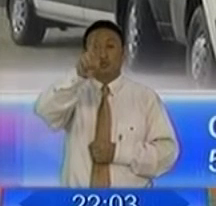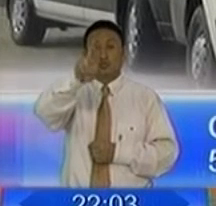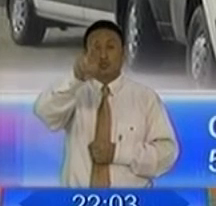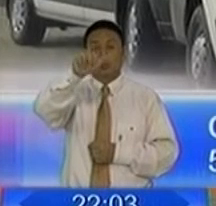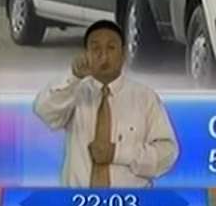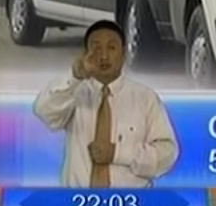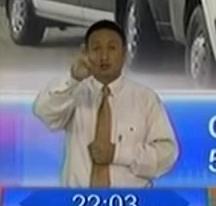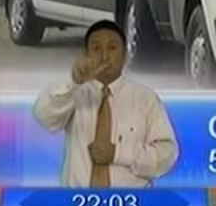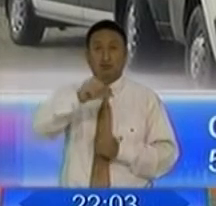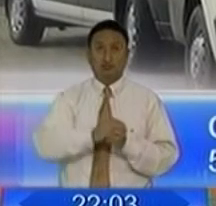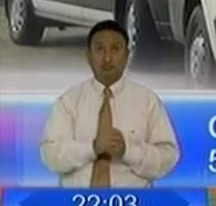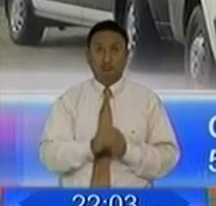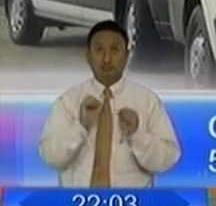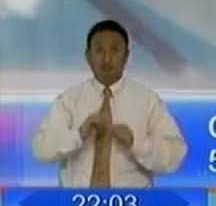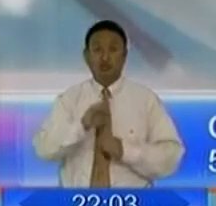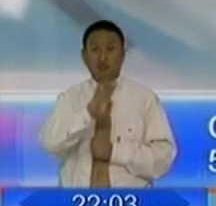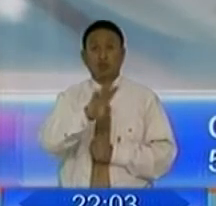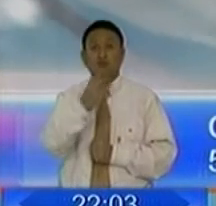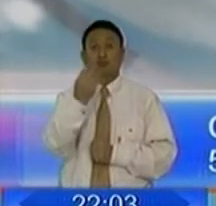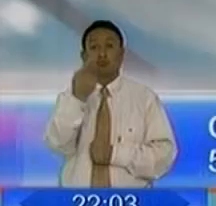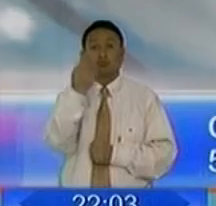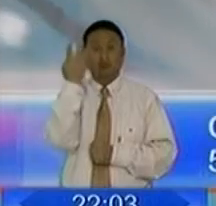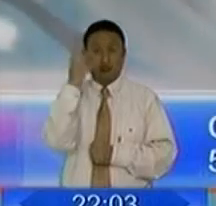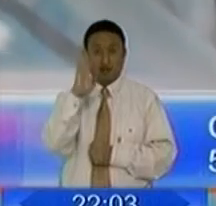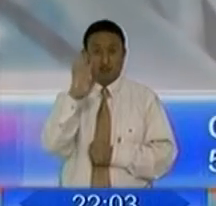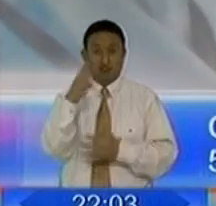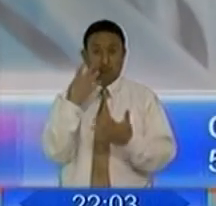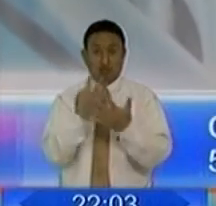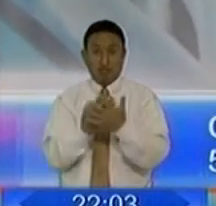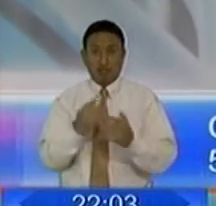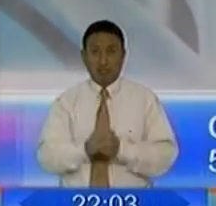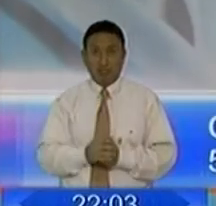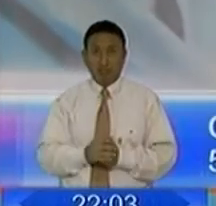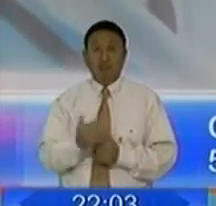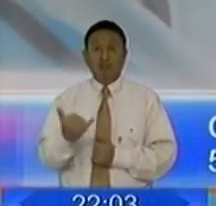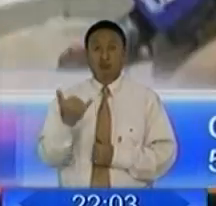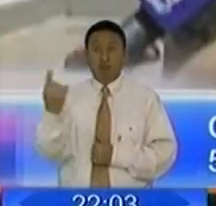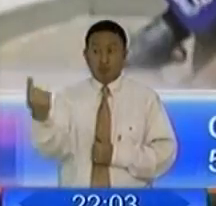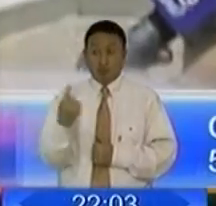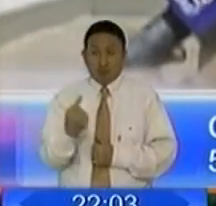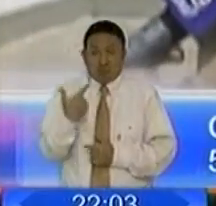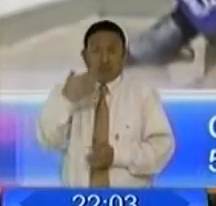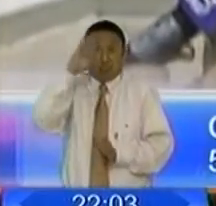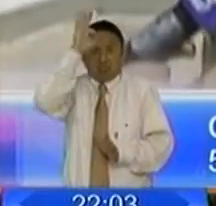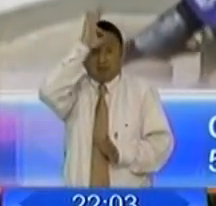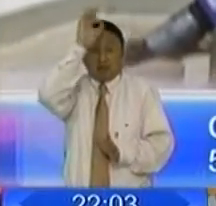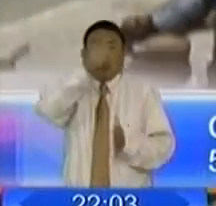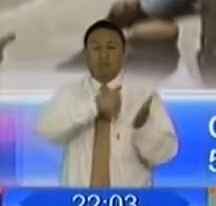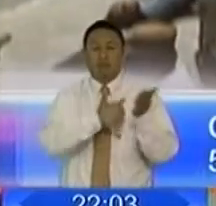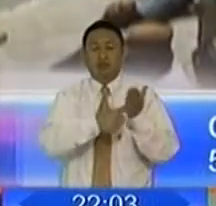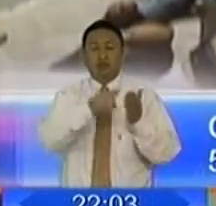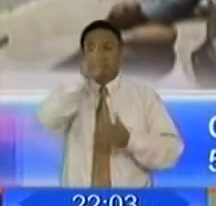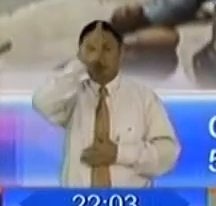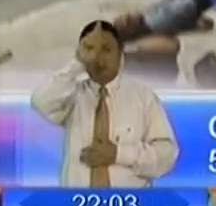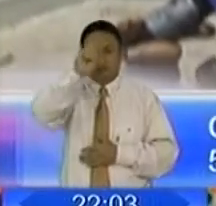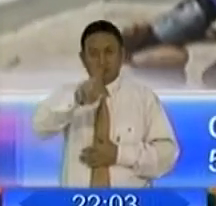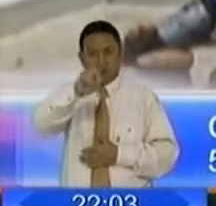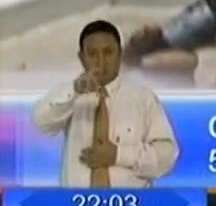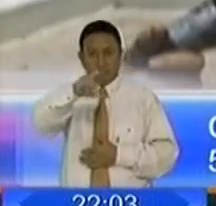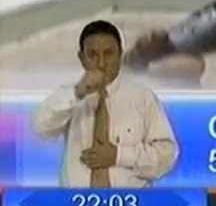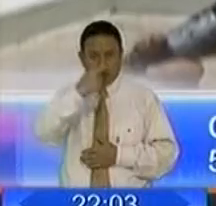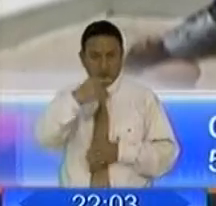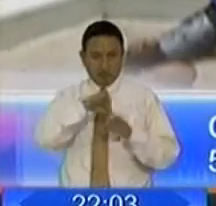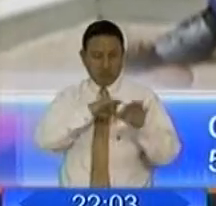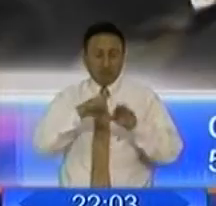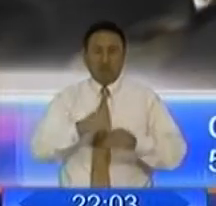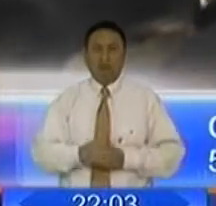cumplieron los 14 días de cuarentena. Al momento se desconoce la fecha de su retorno al país. La ministra de Gobierno, María Paula Romo, se refirió